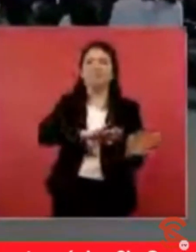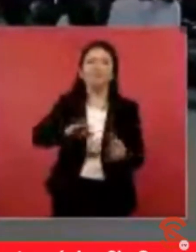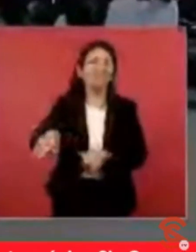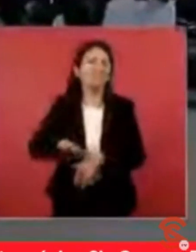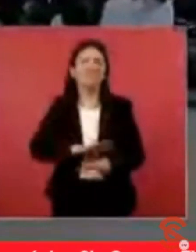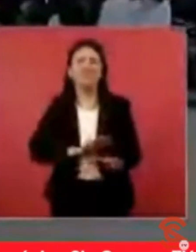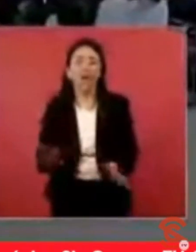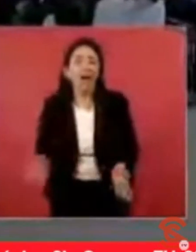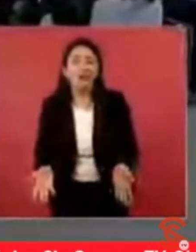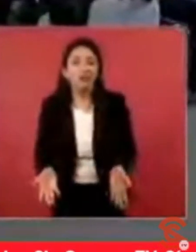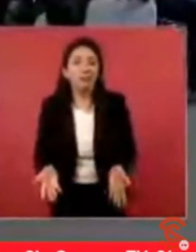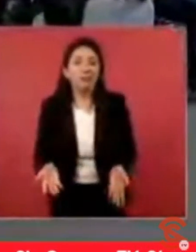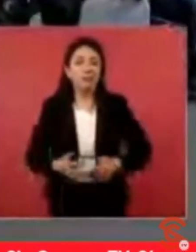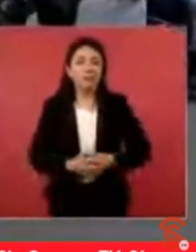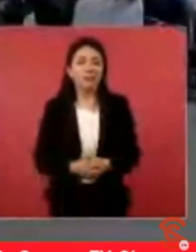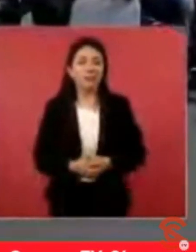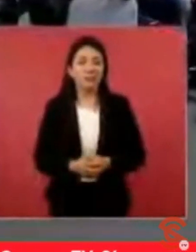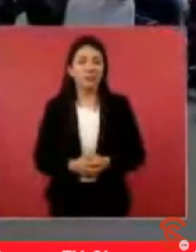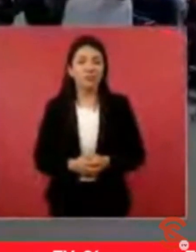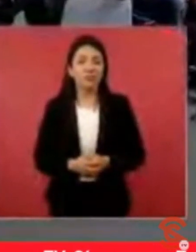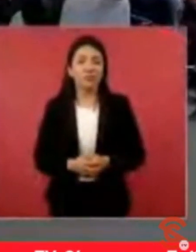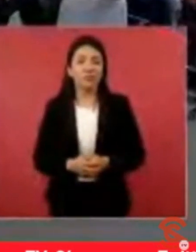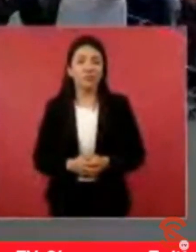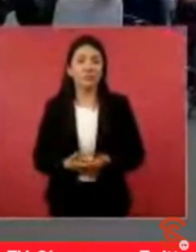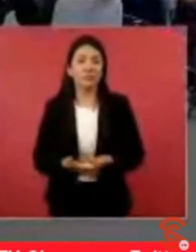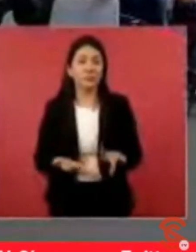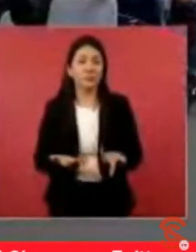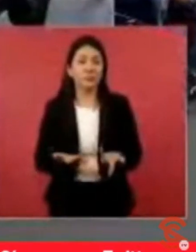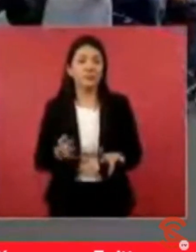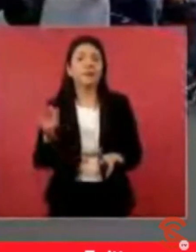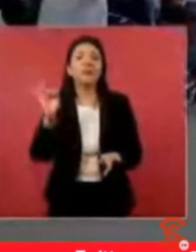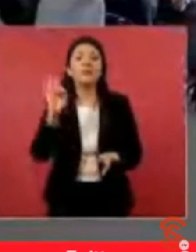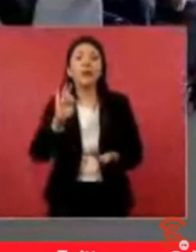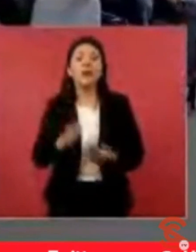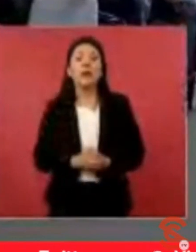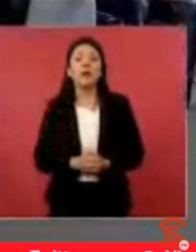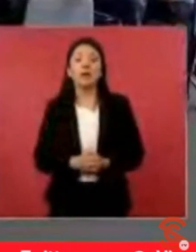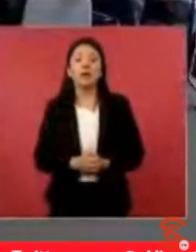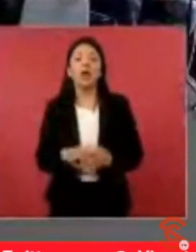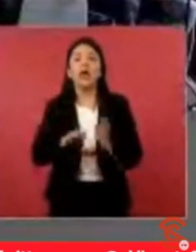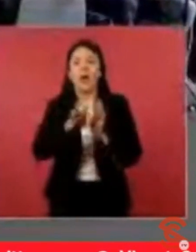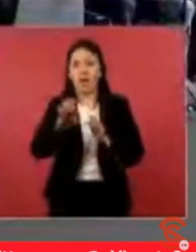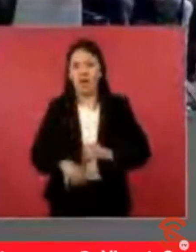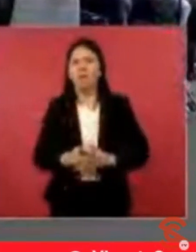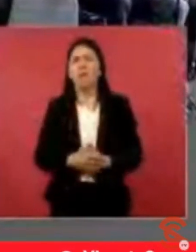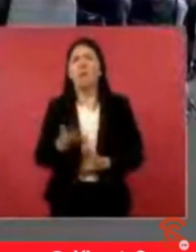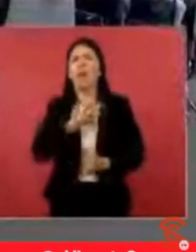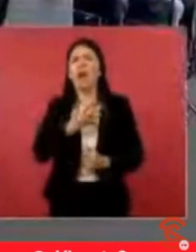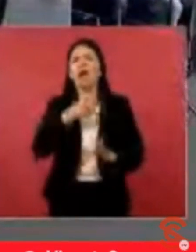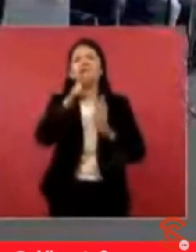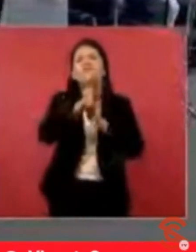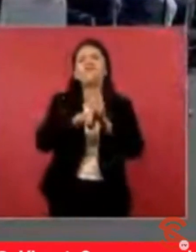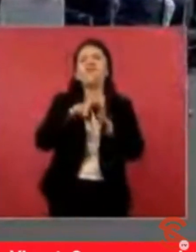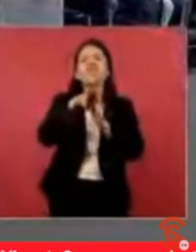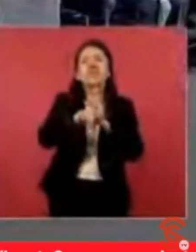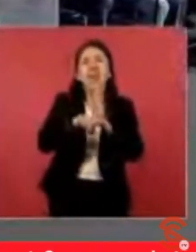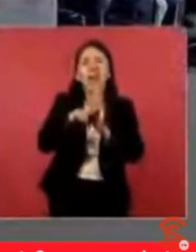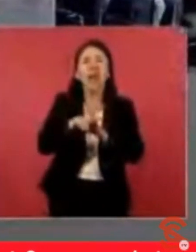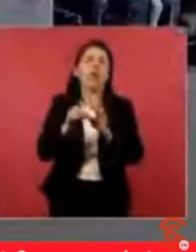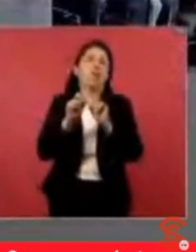porque si tuviese una grabación dice que